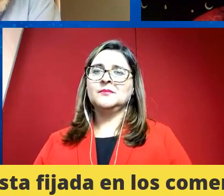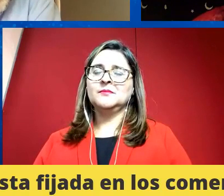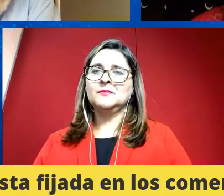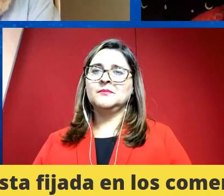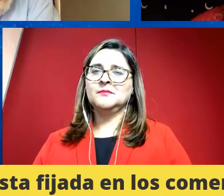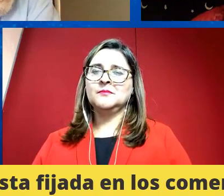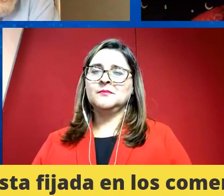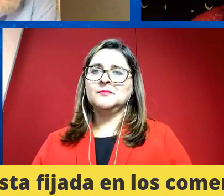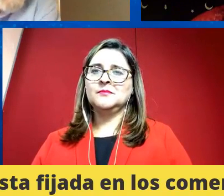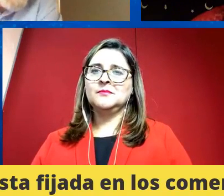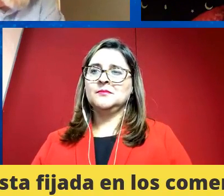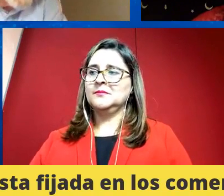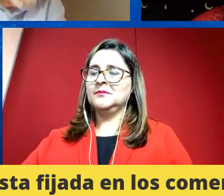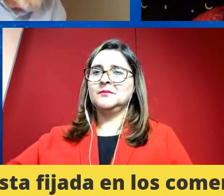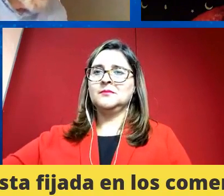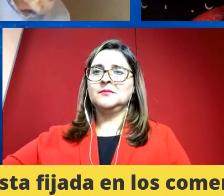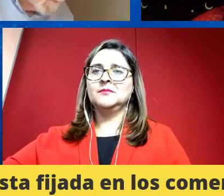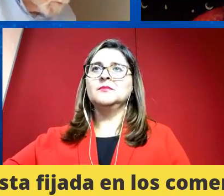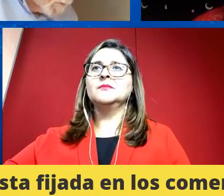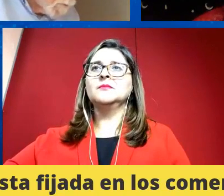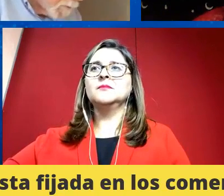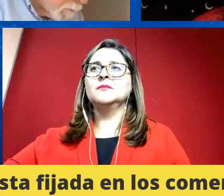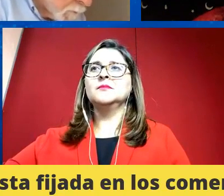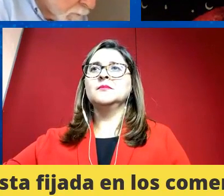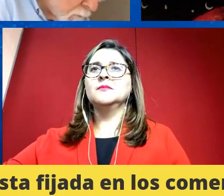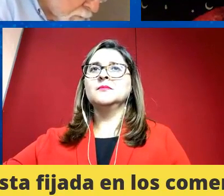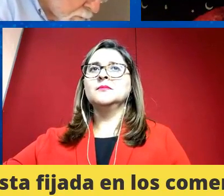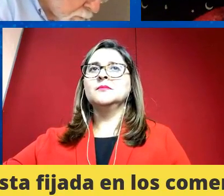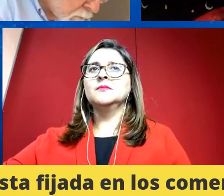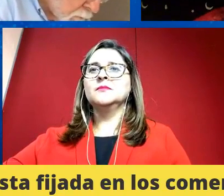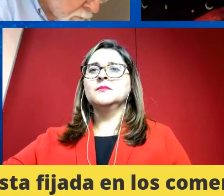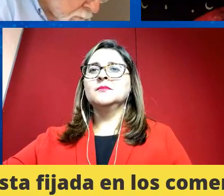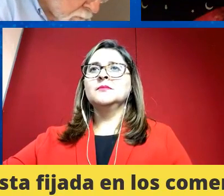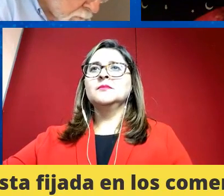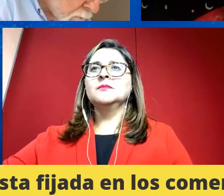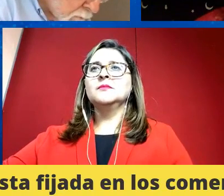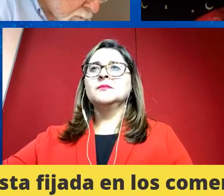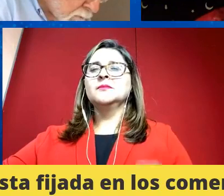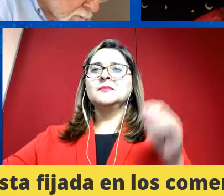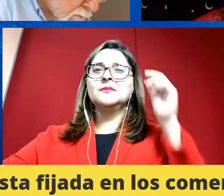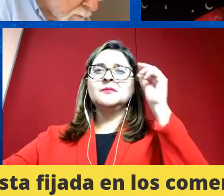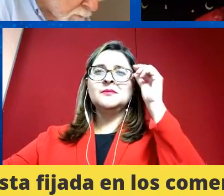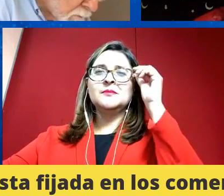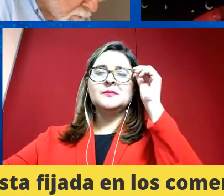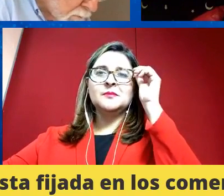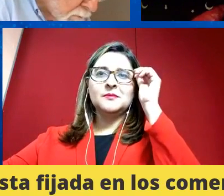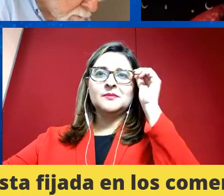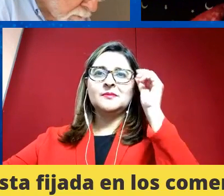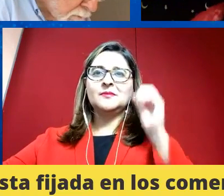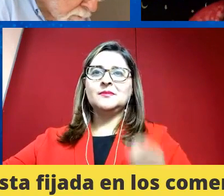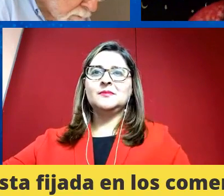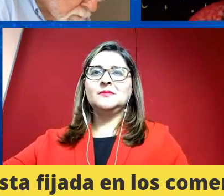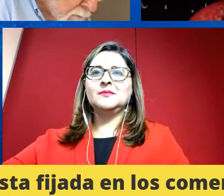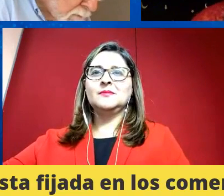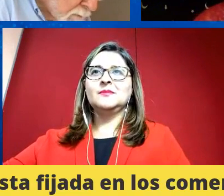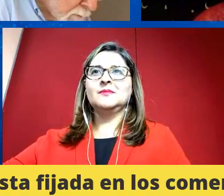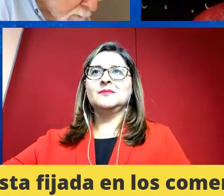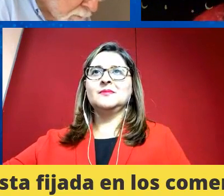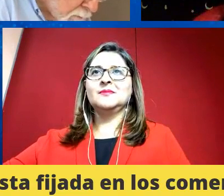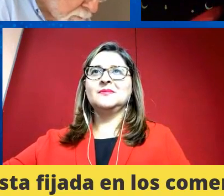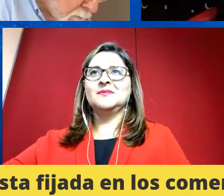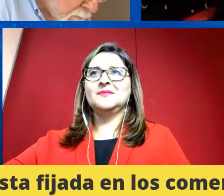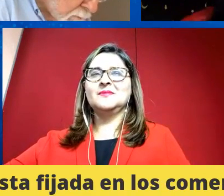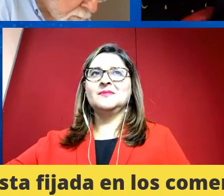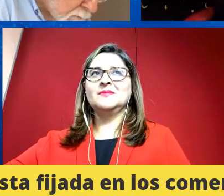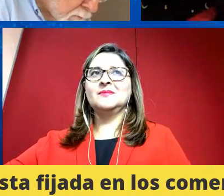geología, y que creó el Instituto de Astronomía y Ciencias Planetarias, el primer instituto que incluyó ciencias